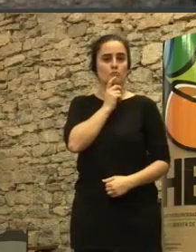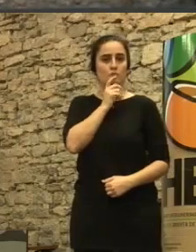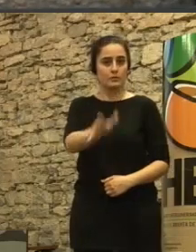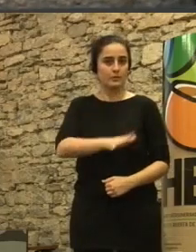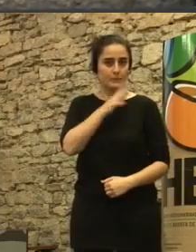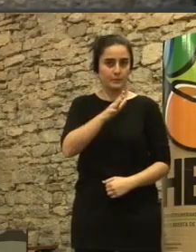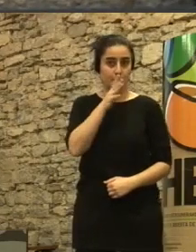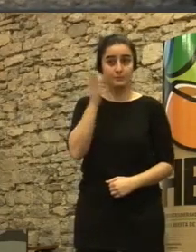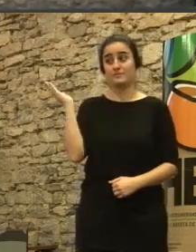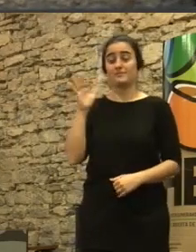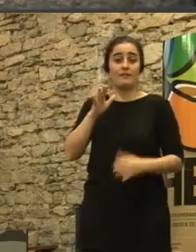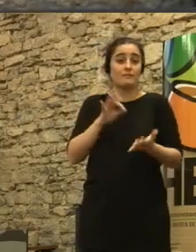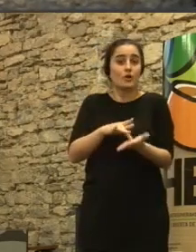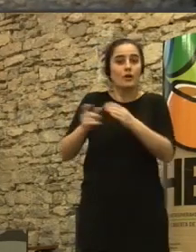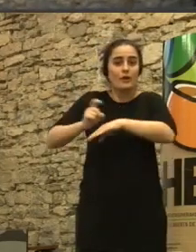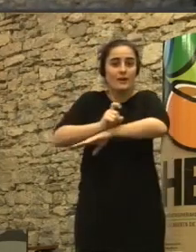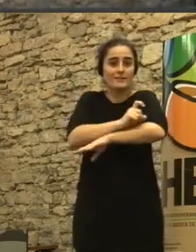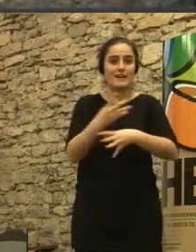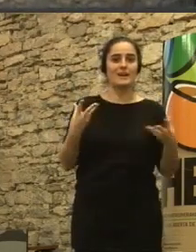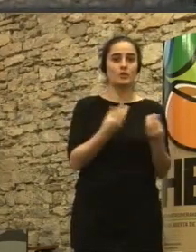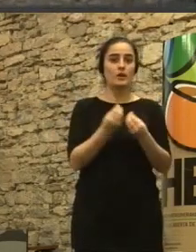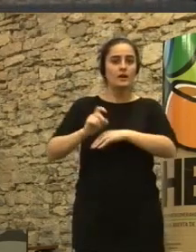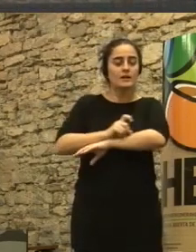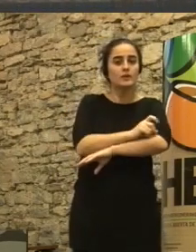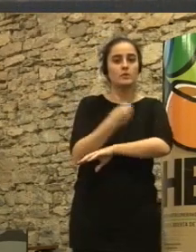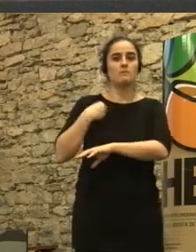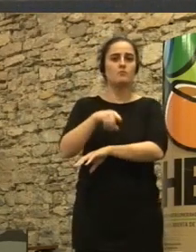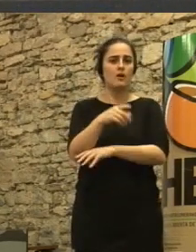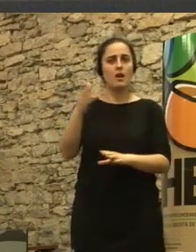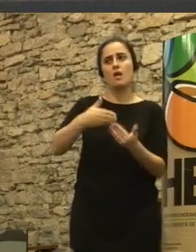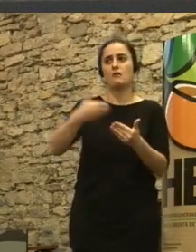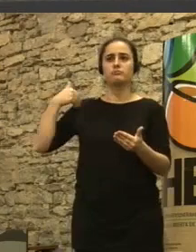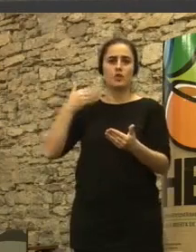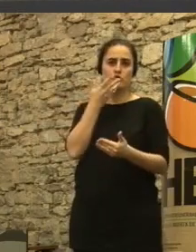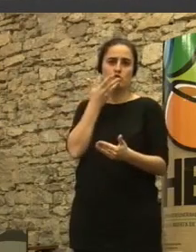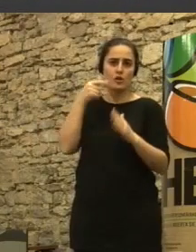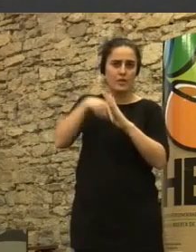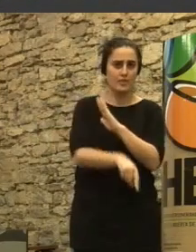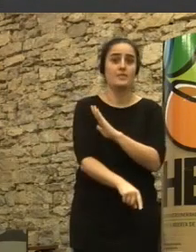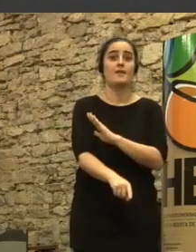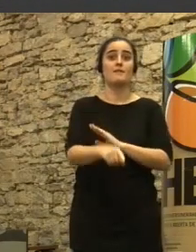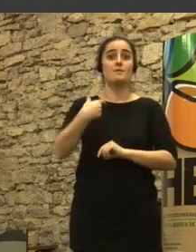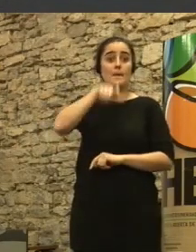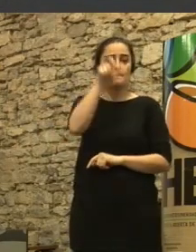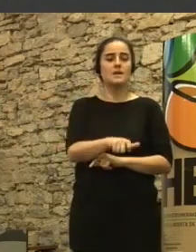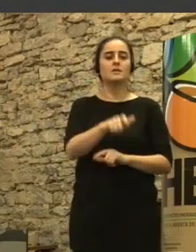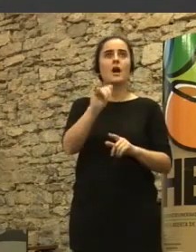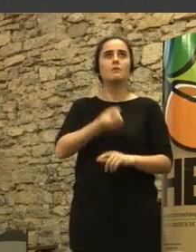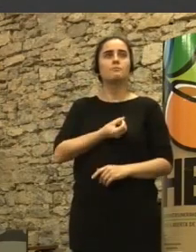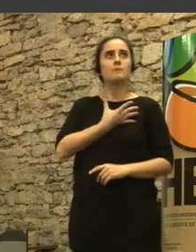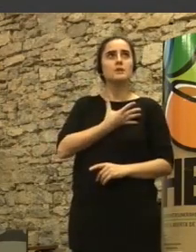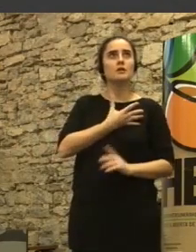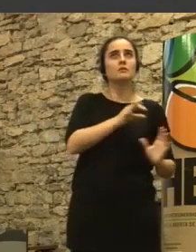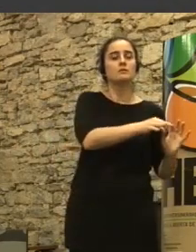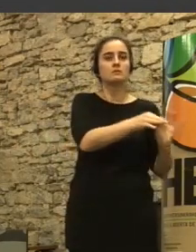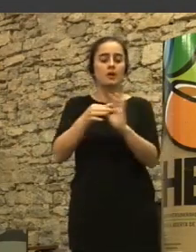Y ahí está, con sus ratones, esos mismos ratones que él conocía a la perfección. El emprendedor social ciudadano alinea una pasión que tiene con un